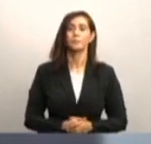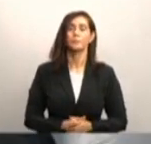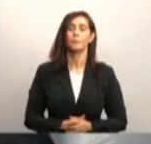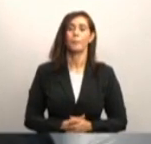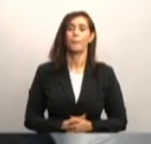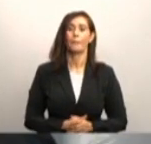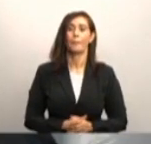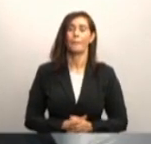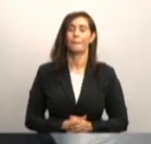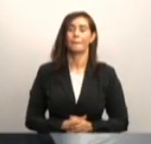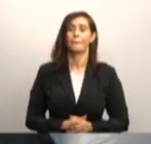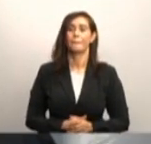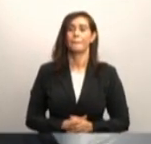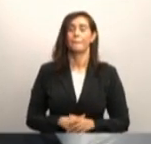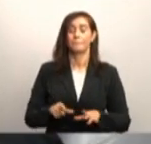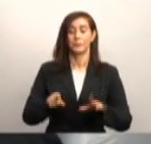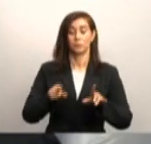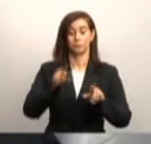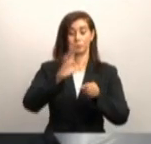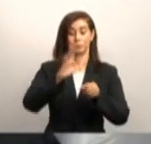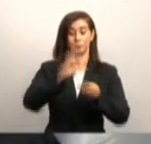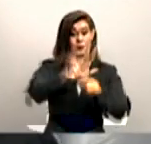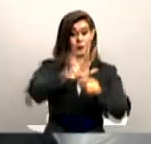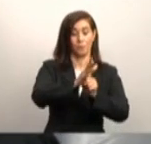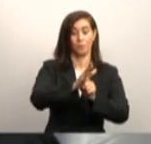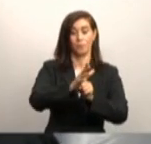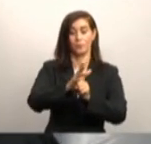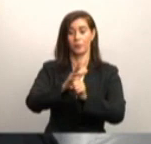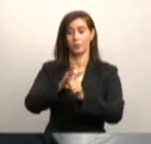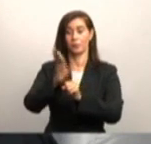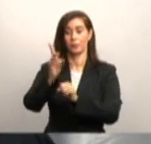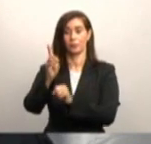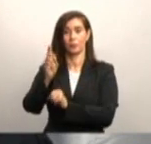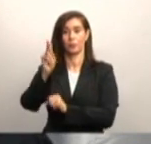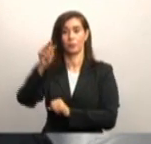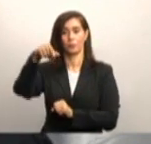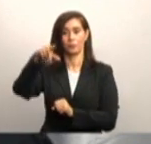Mire, lo de Duquesa y COVID son dos cosas diferentes.